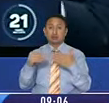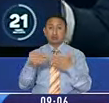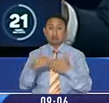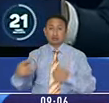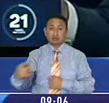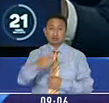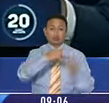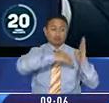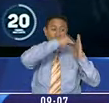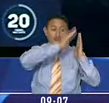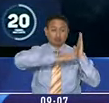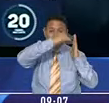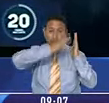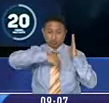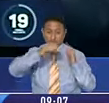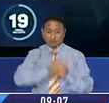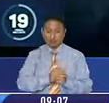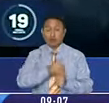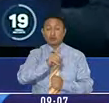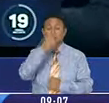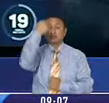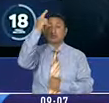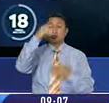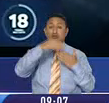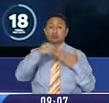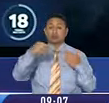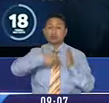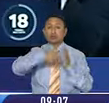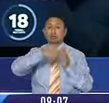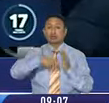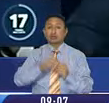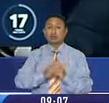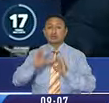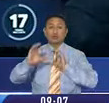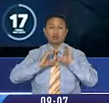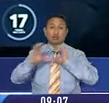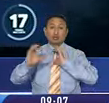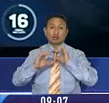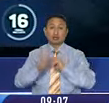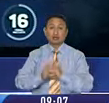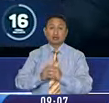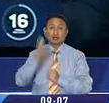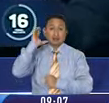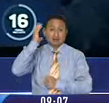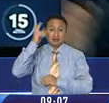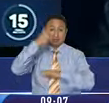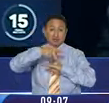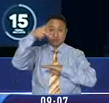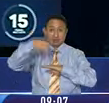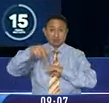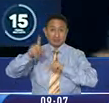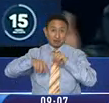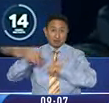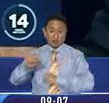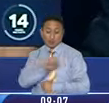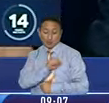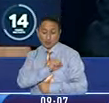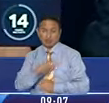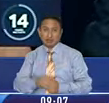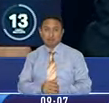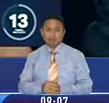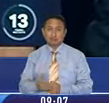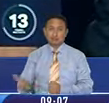mural, más de 1 millón de dólares en contratos de comunicación con Pichincha Comunicaciones para tus panas.